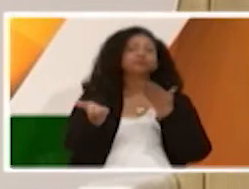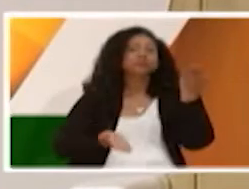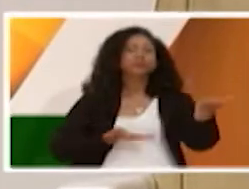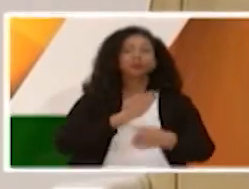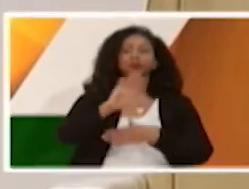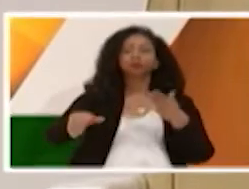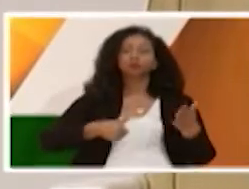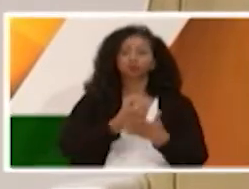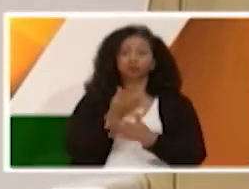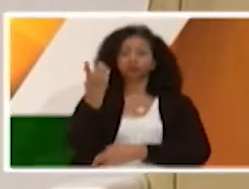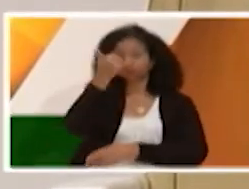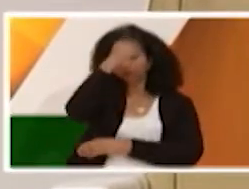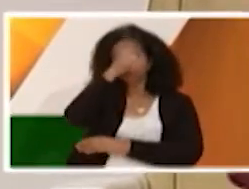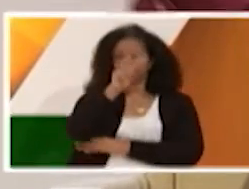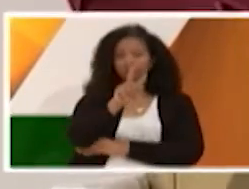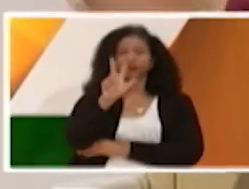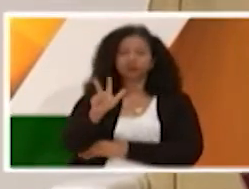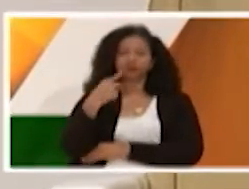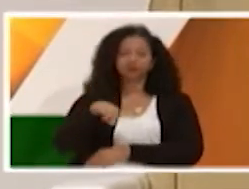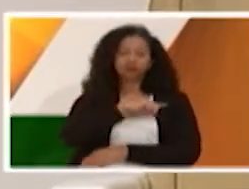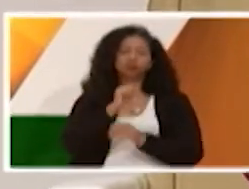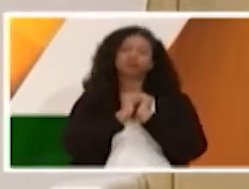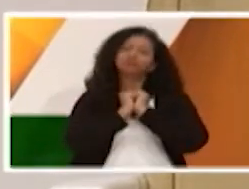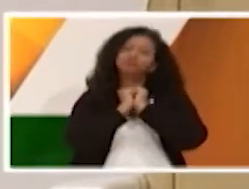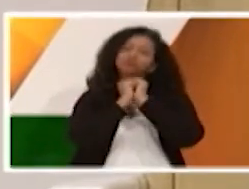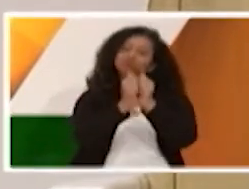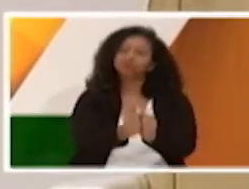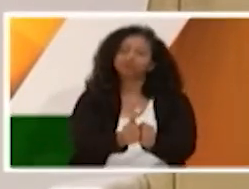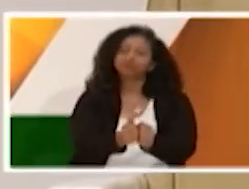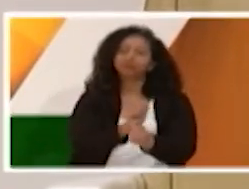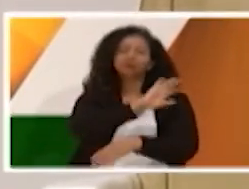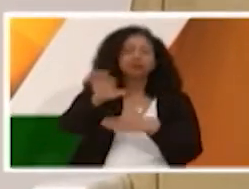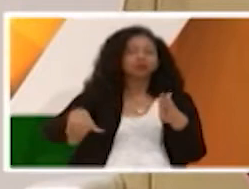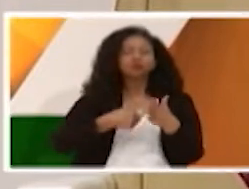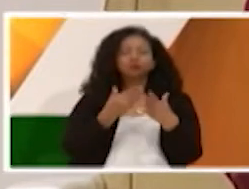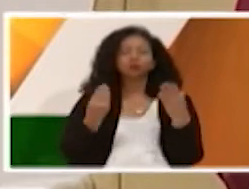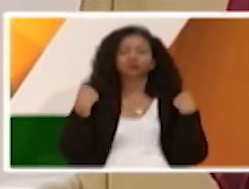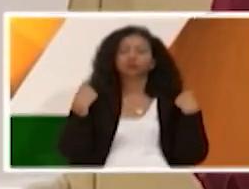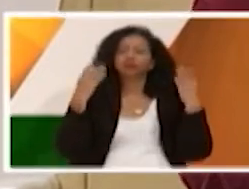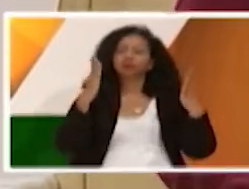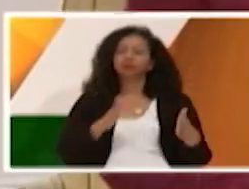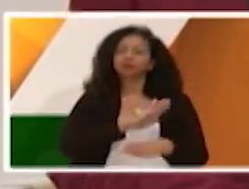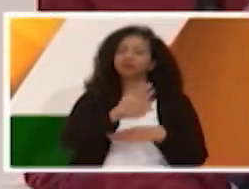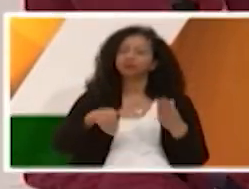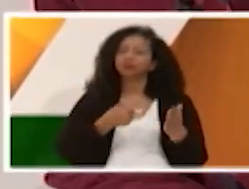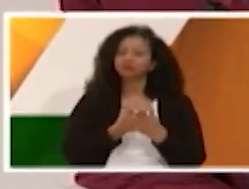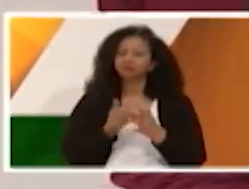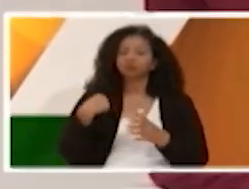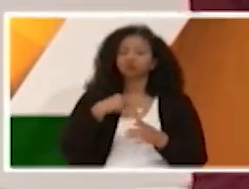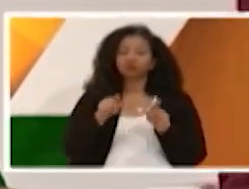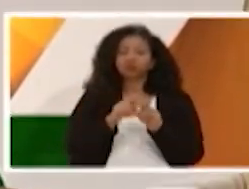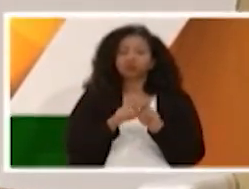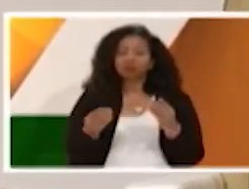23, para que acompañemos a todos estos atletas nuestros y hagamos también nosotros deporte. ¿Verdad?